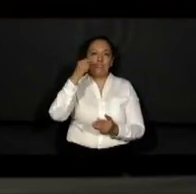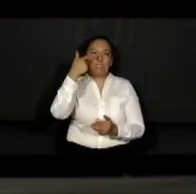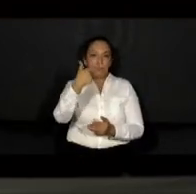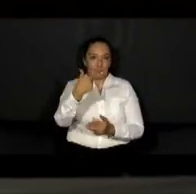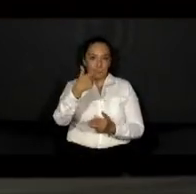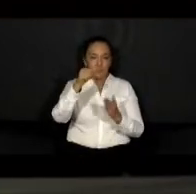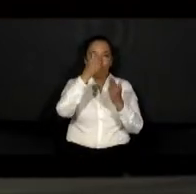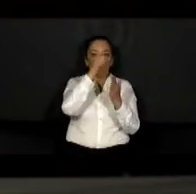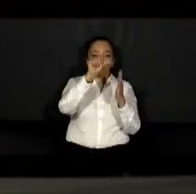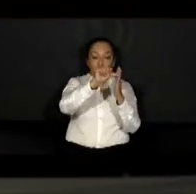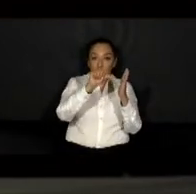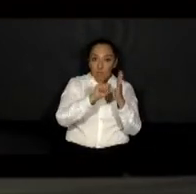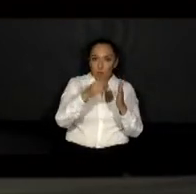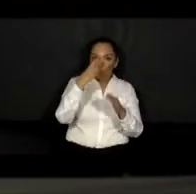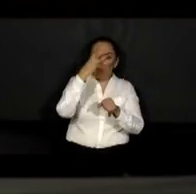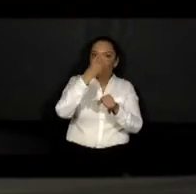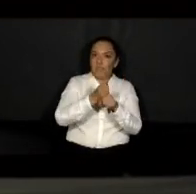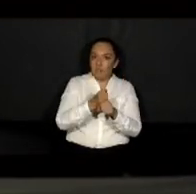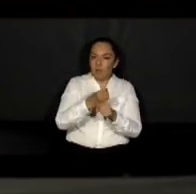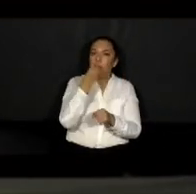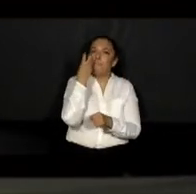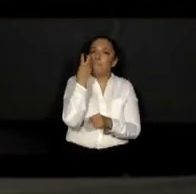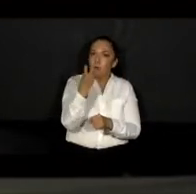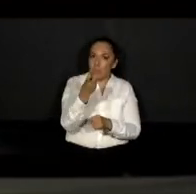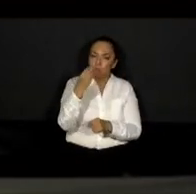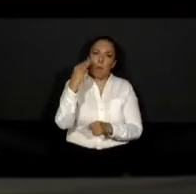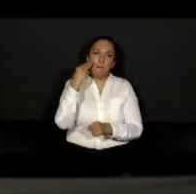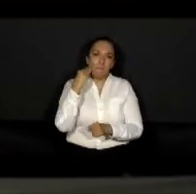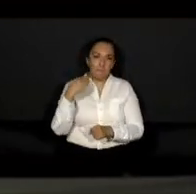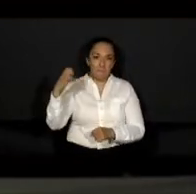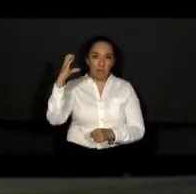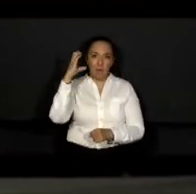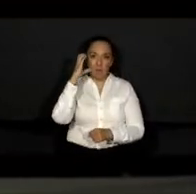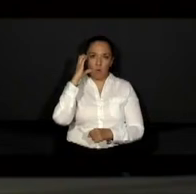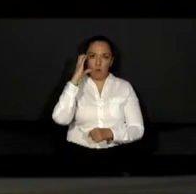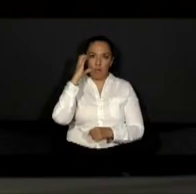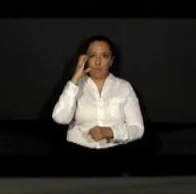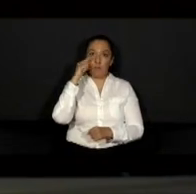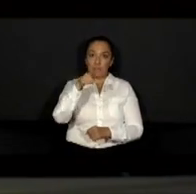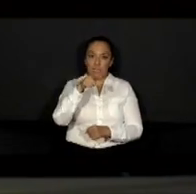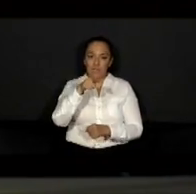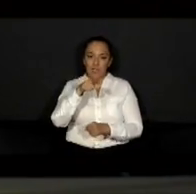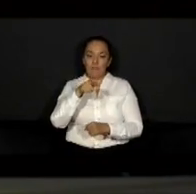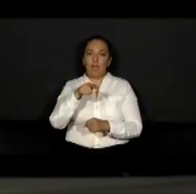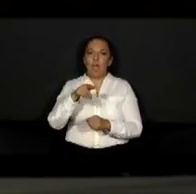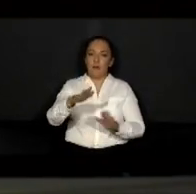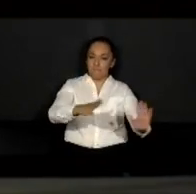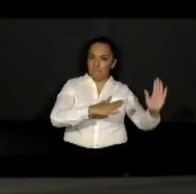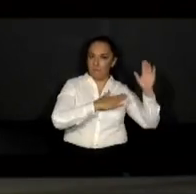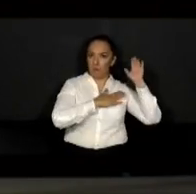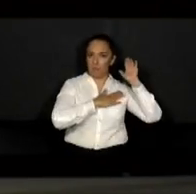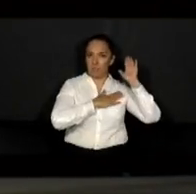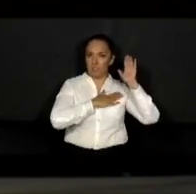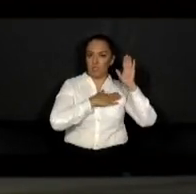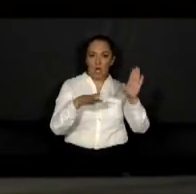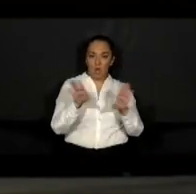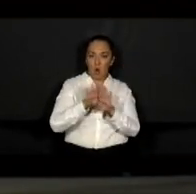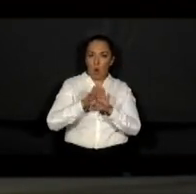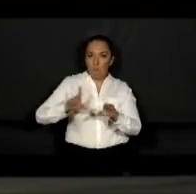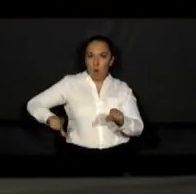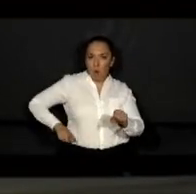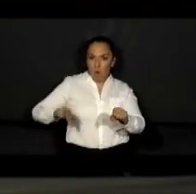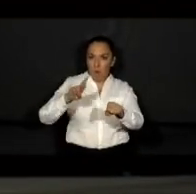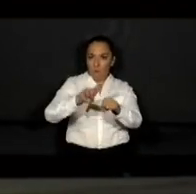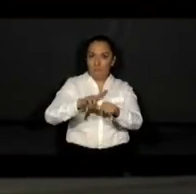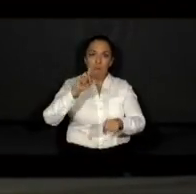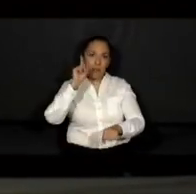En consecuencia, la ciudadana María Eugenia Campos Galván prestará la protesta de ley como gobernadora constitucional del Estado